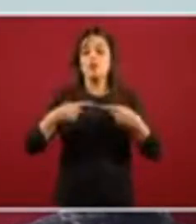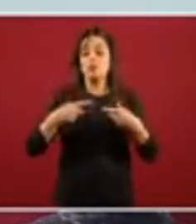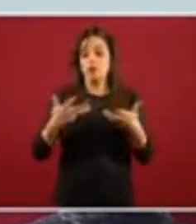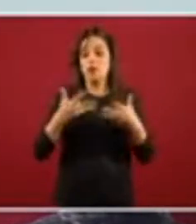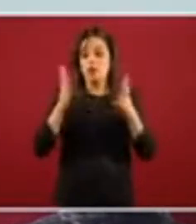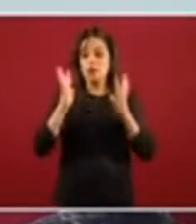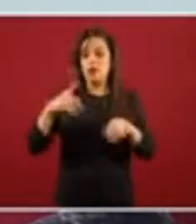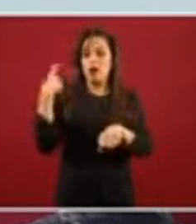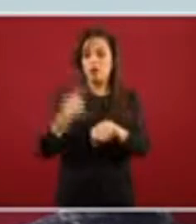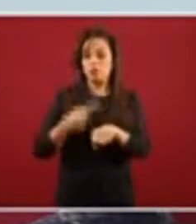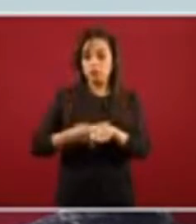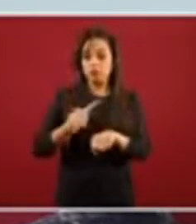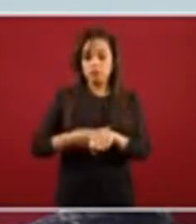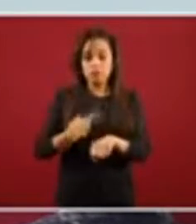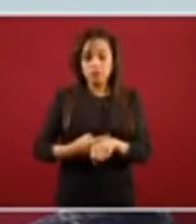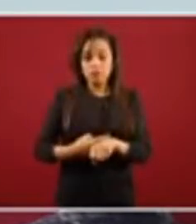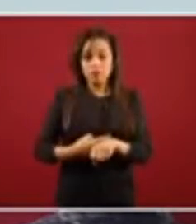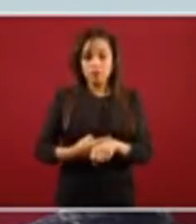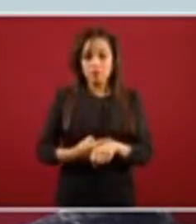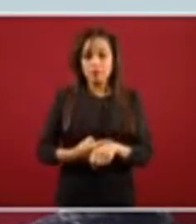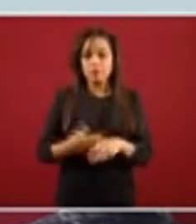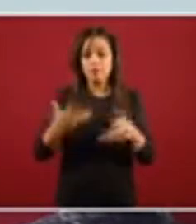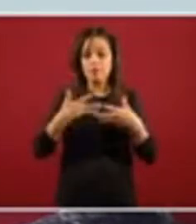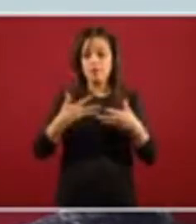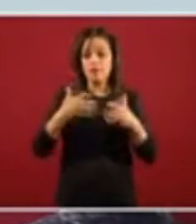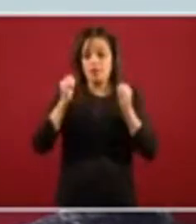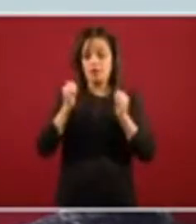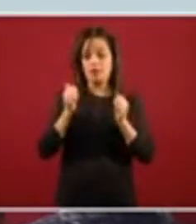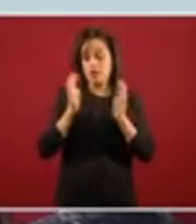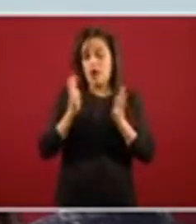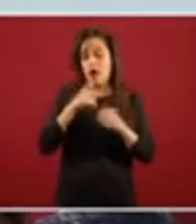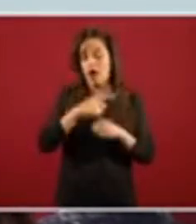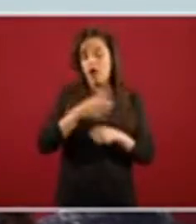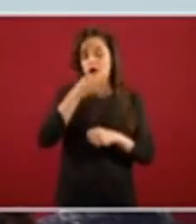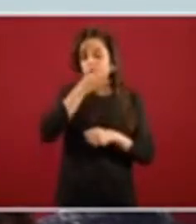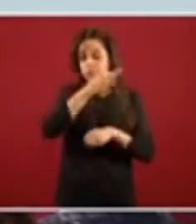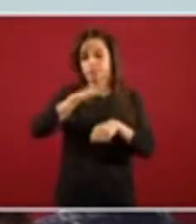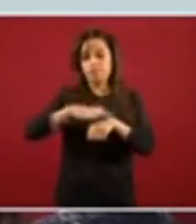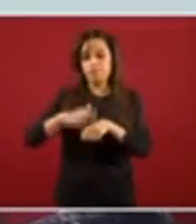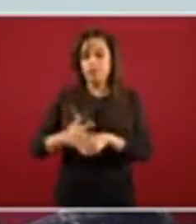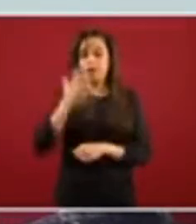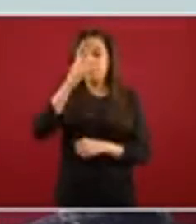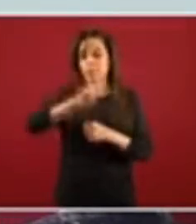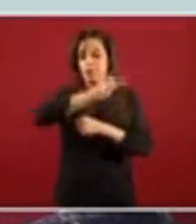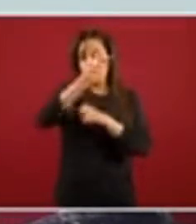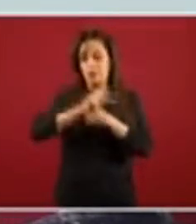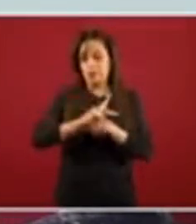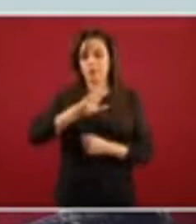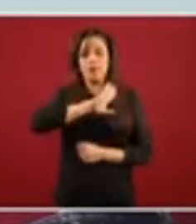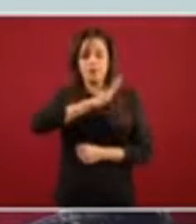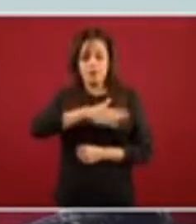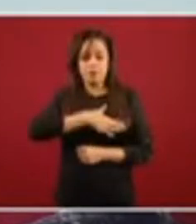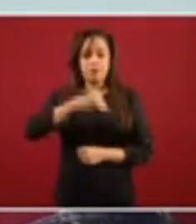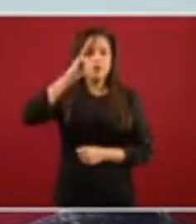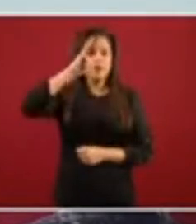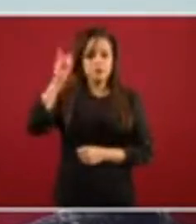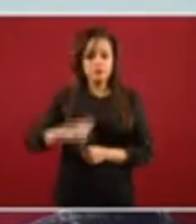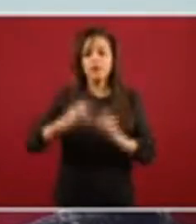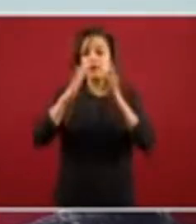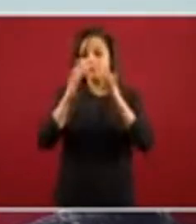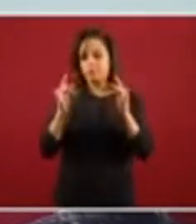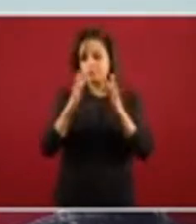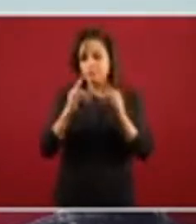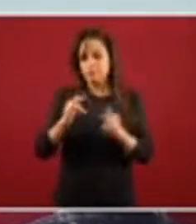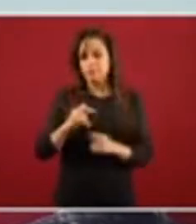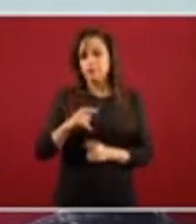cantidad de enfermos que se han reportado en 5 países: España, Italia, Francia, Alemania